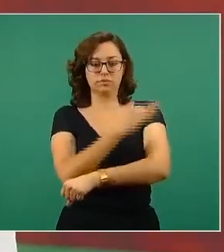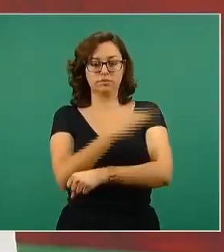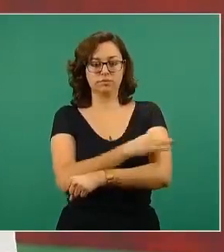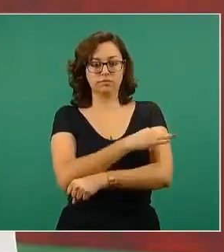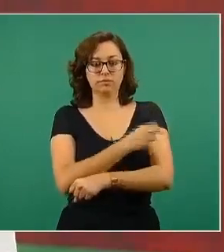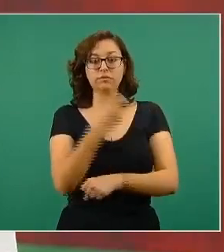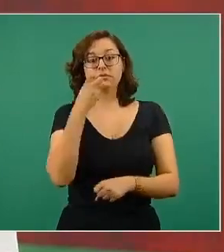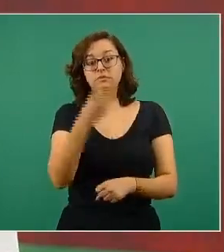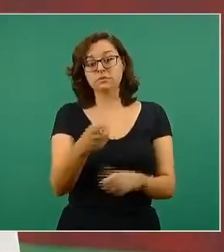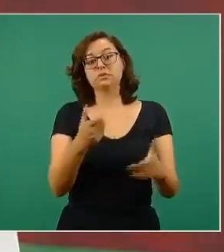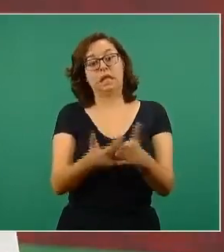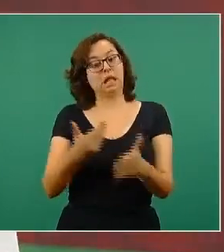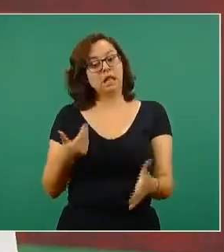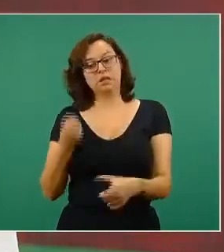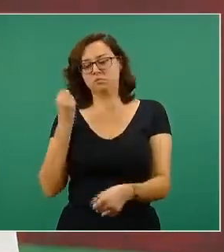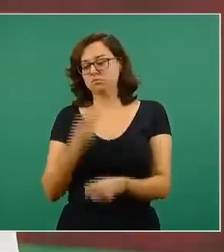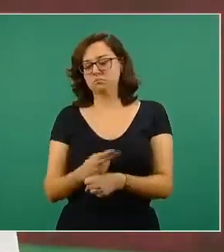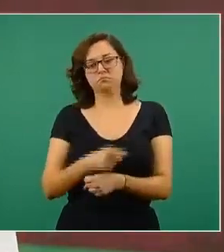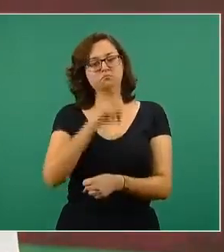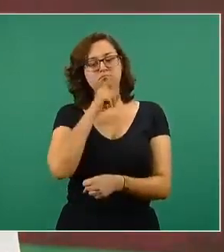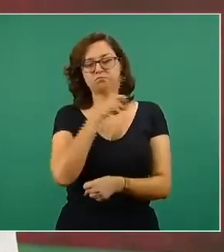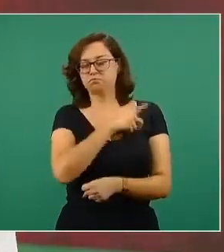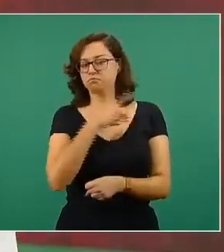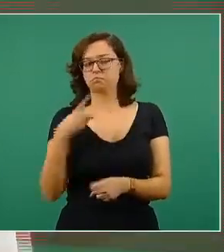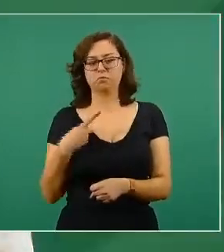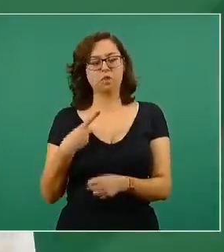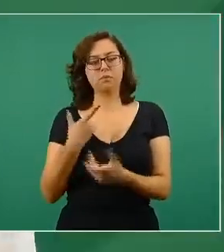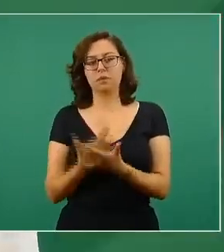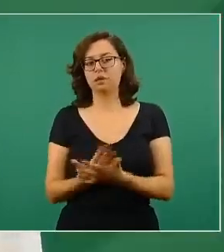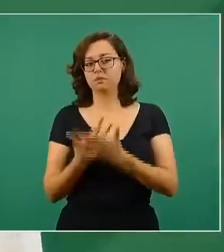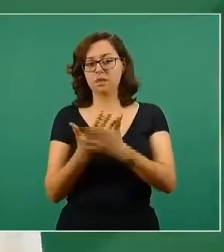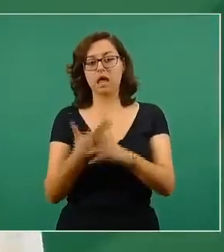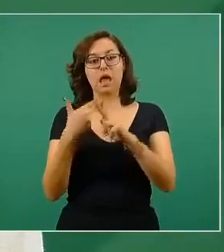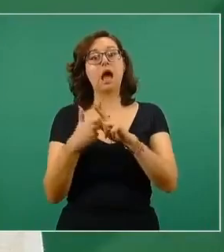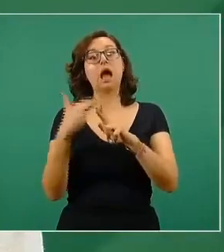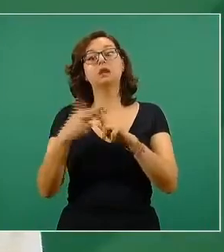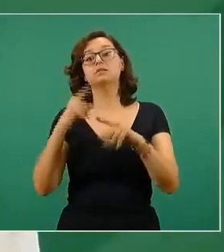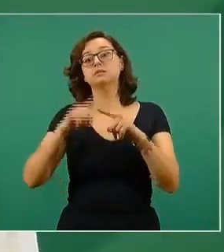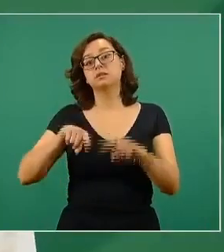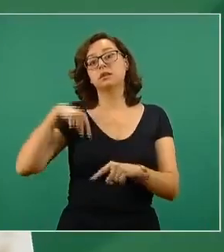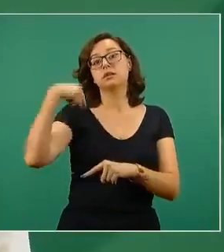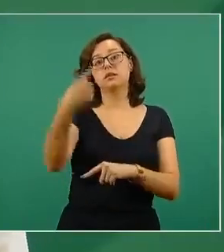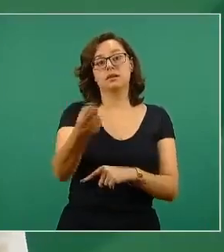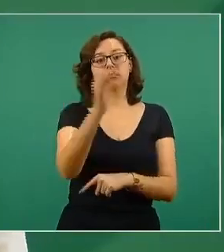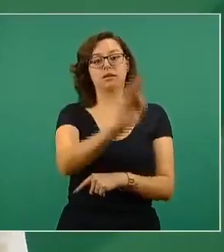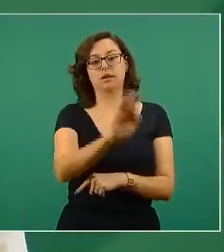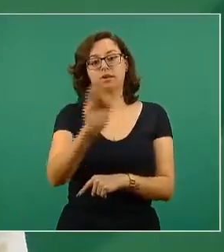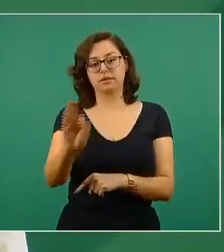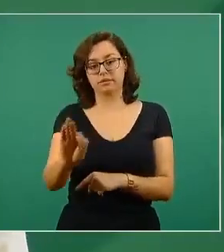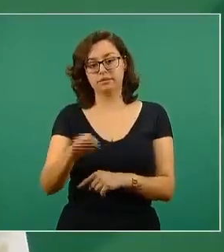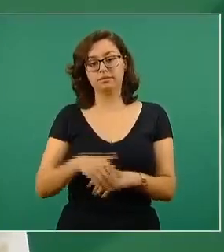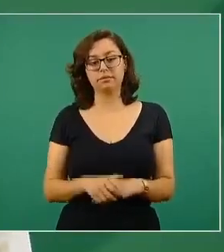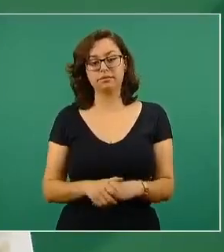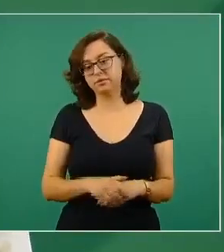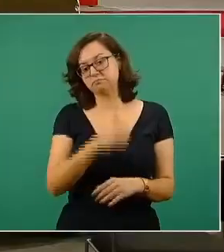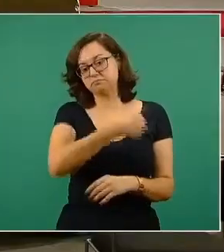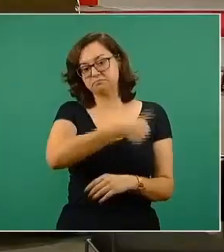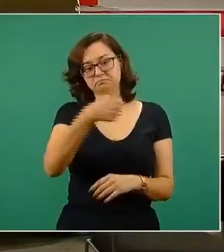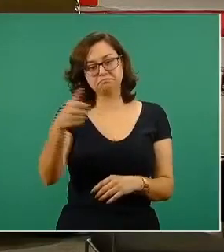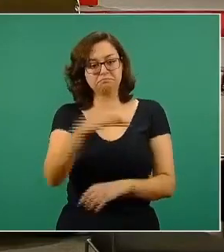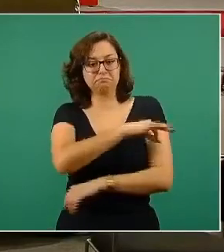puede anticipar, por supuesto, porque depende del calendario que cada vacuna tiene de acuerdo a sus condiciones o